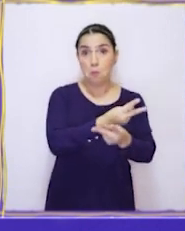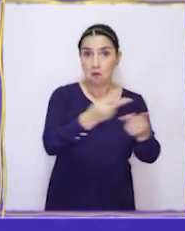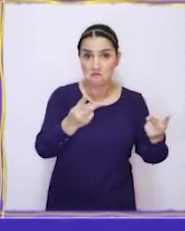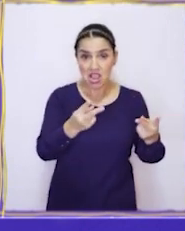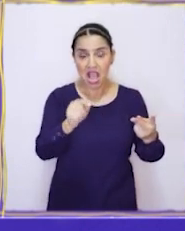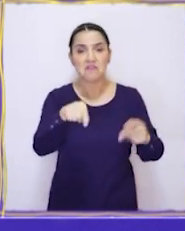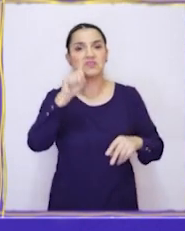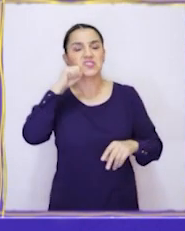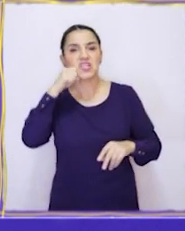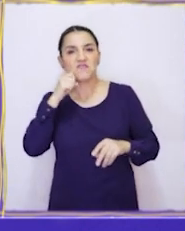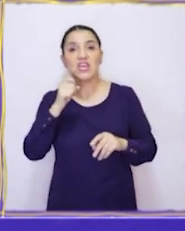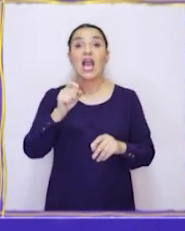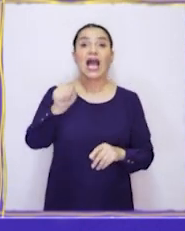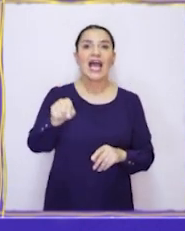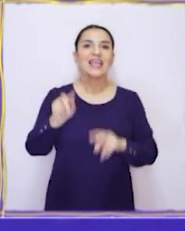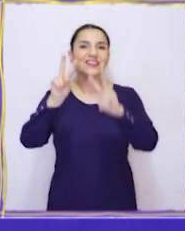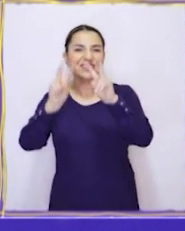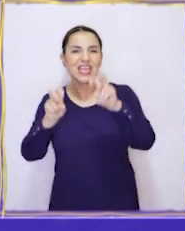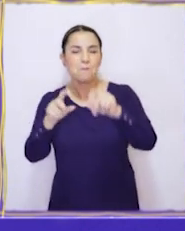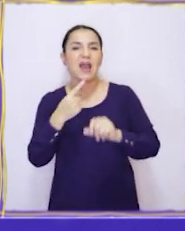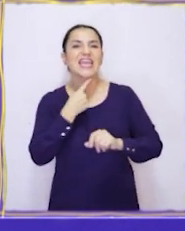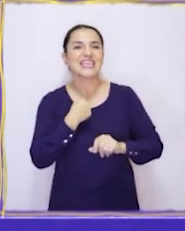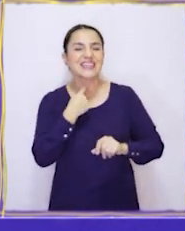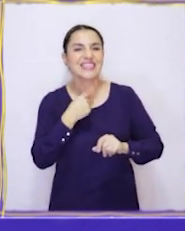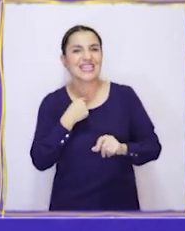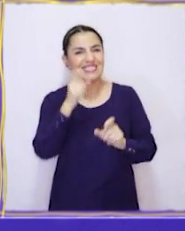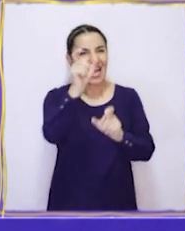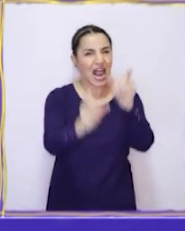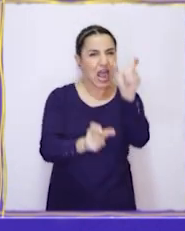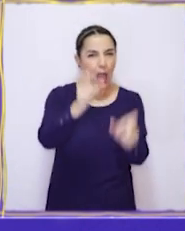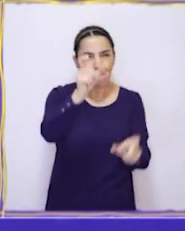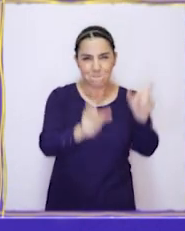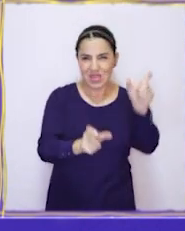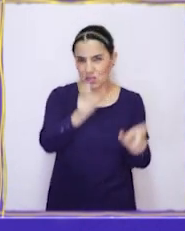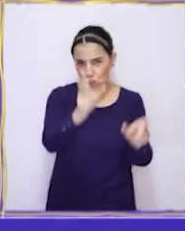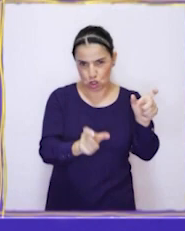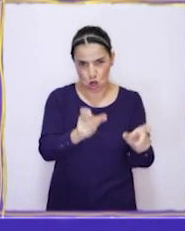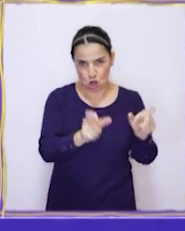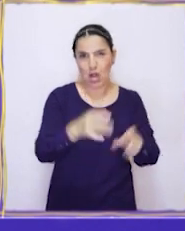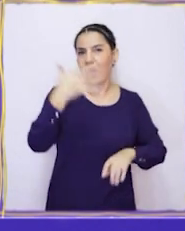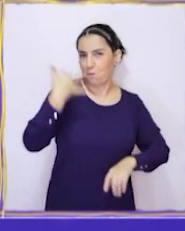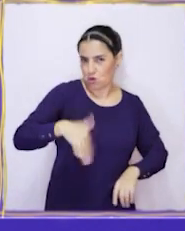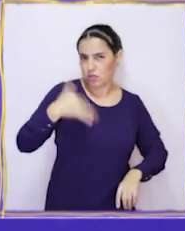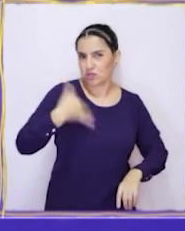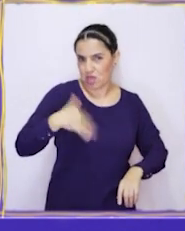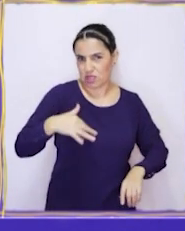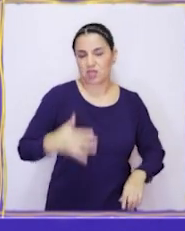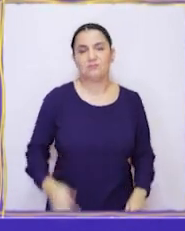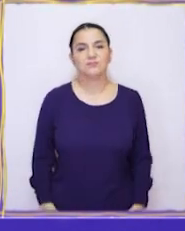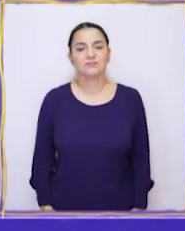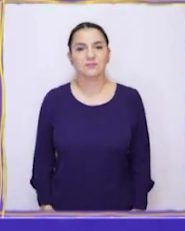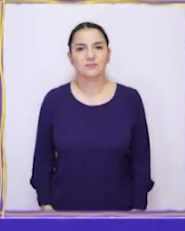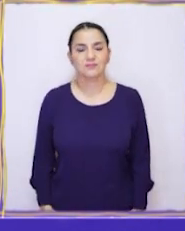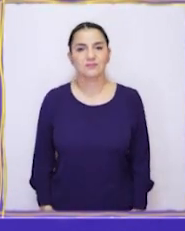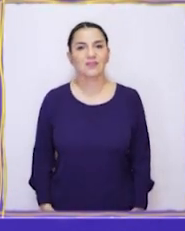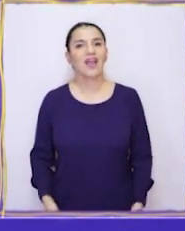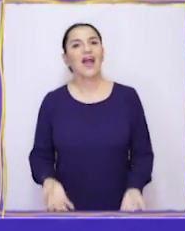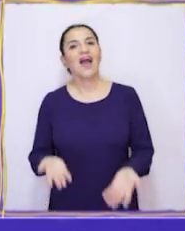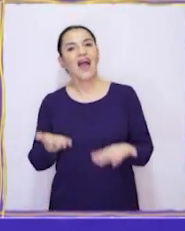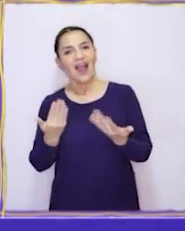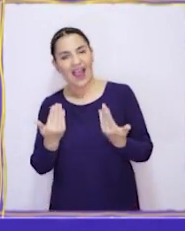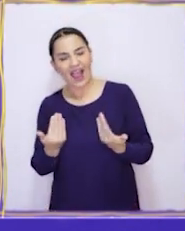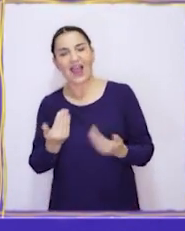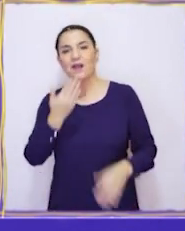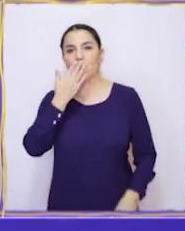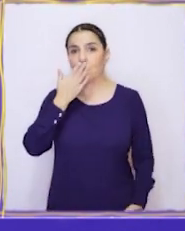Que significa la cosa pública. Es decir, todo lo que tenía que ver con los asuntos del pueblo. Lo